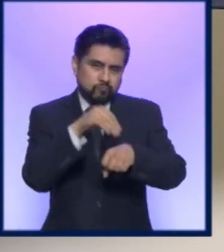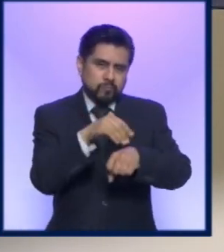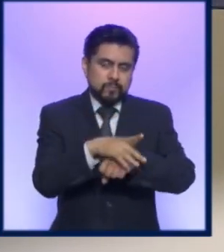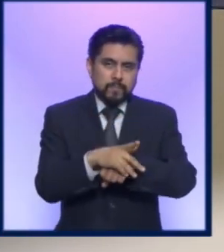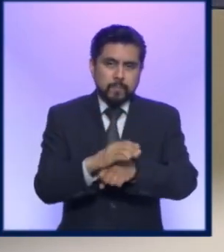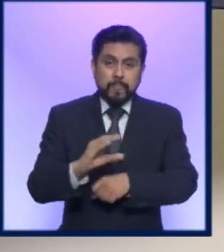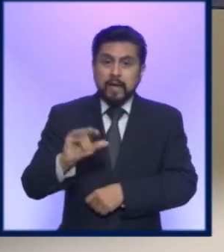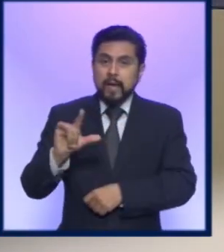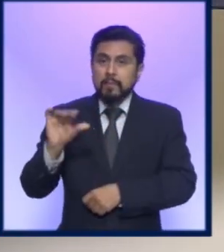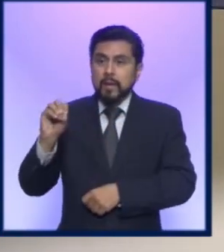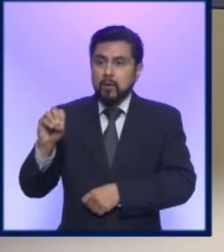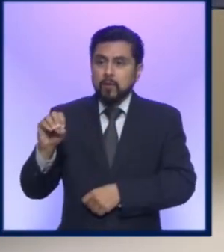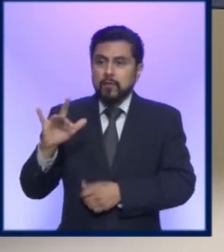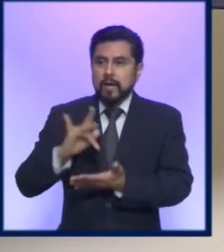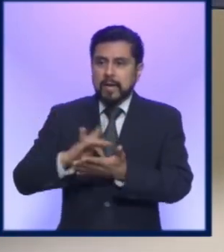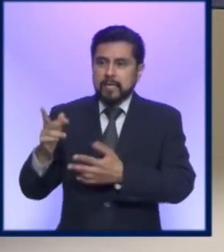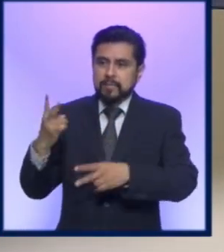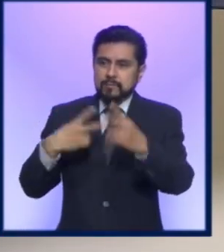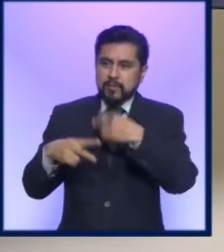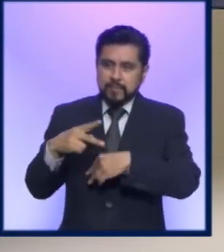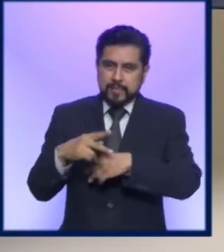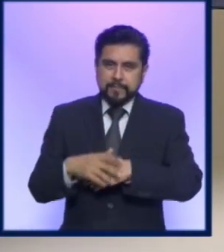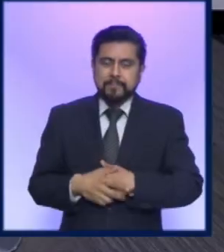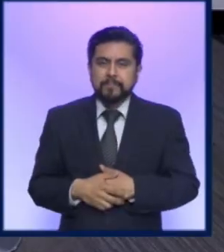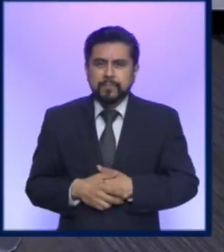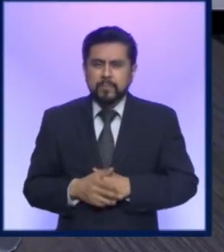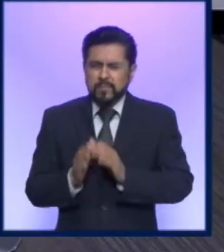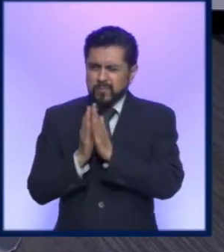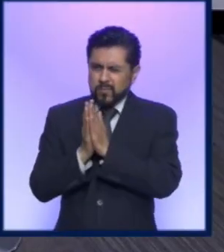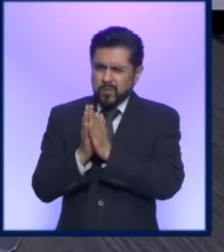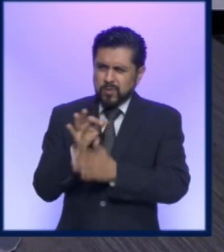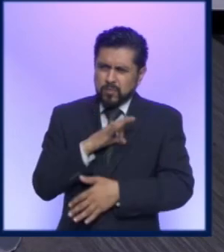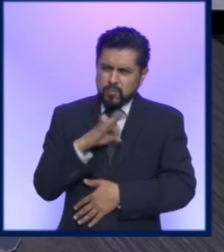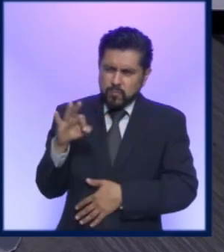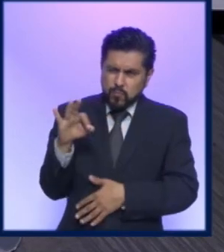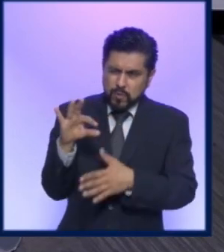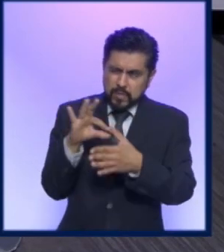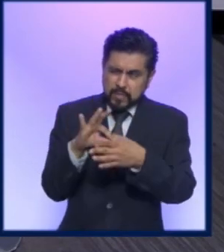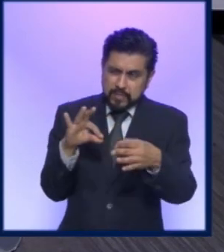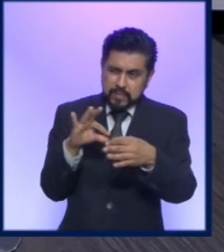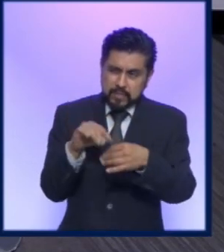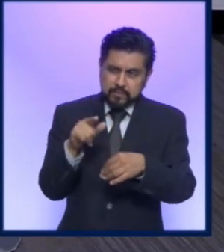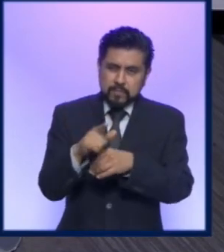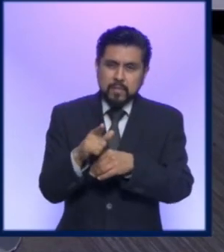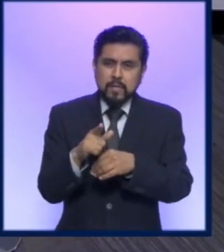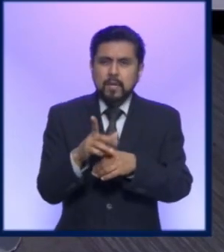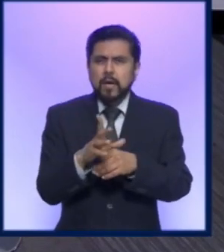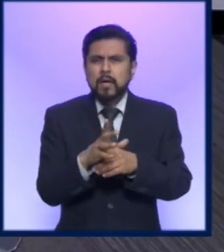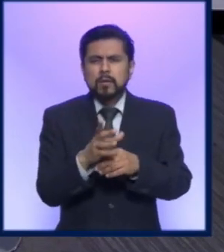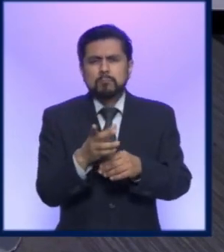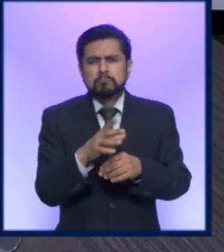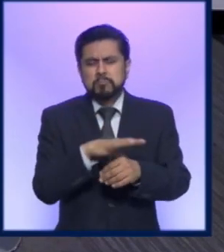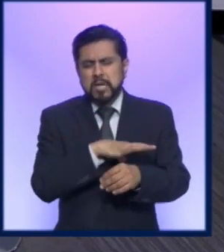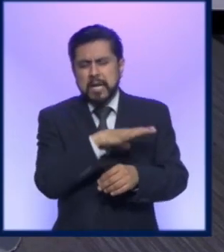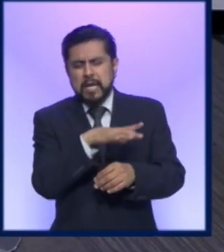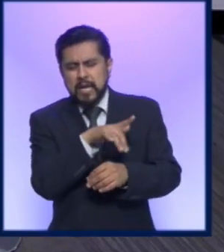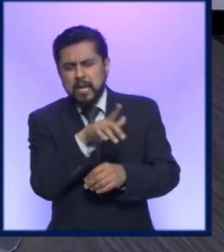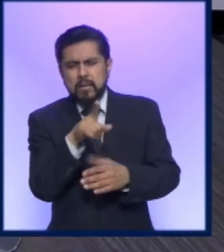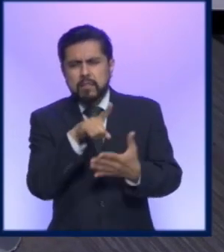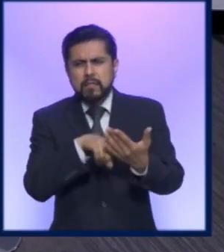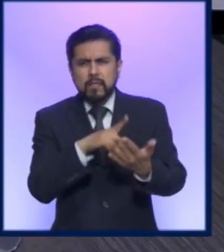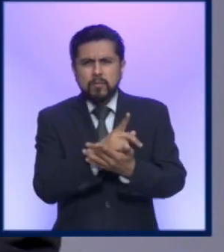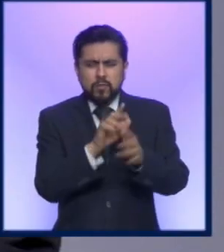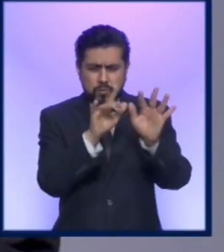gracias por acompañarnos y por favor nos podrías dar un panorama general de lo que nos habla este rubro de